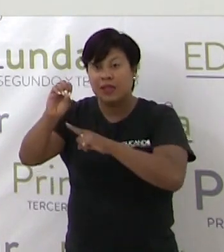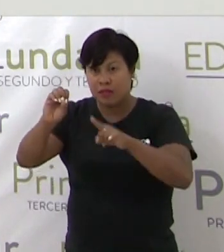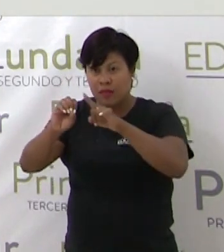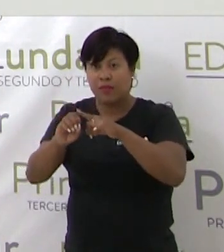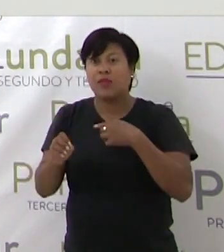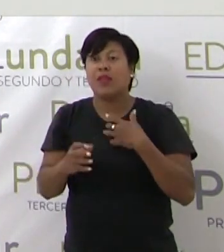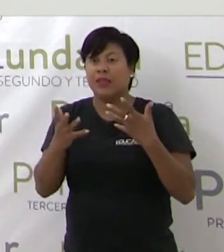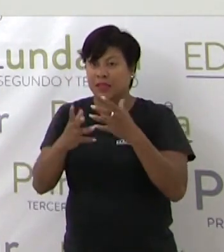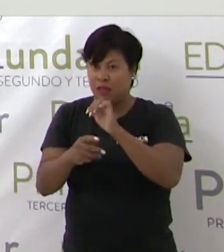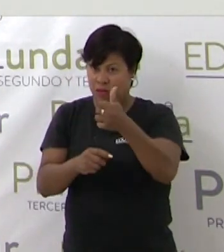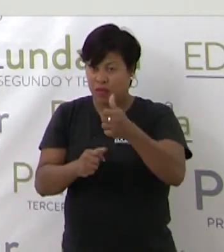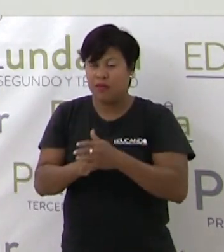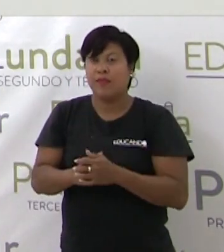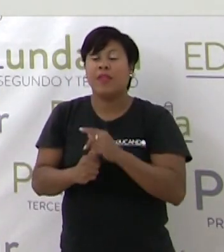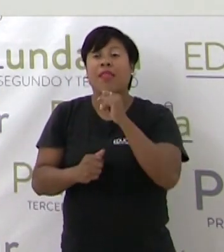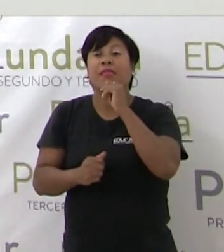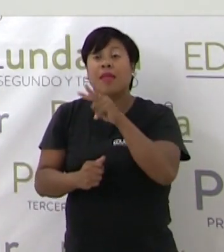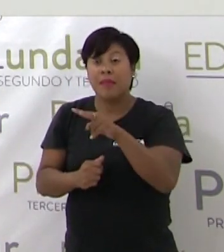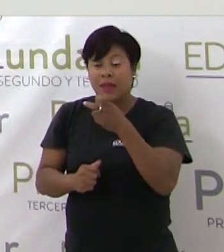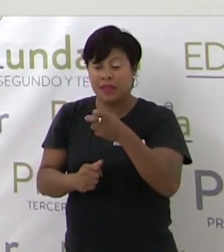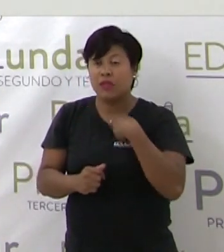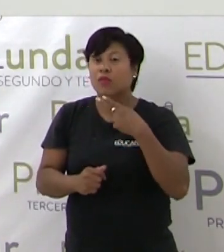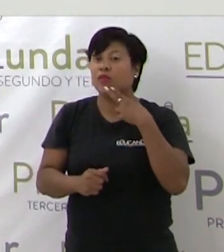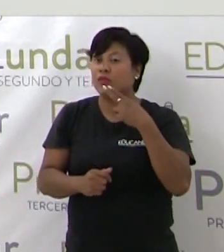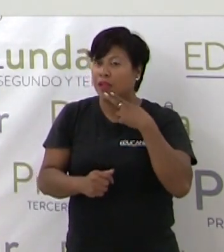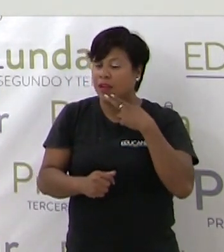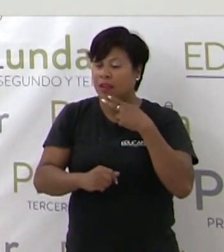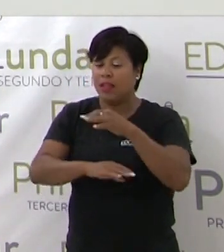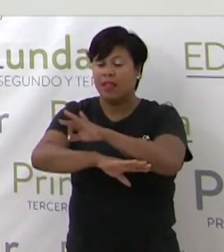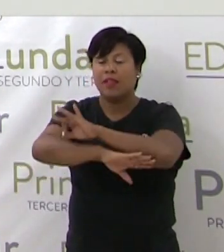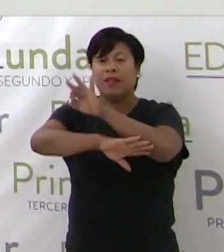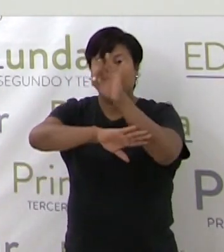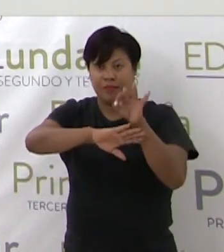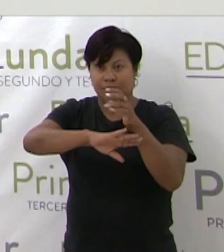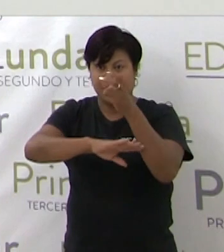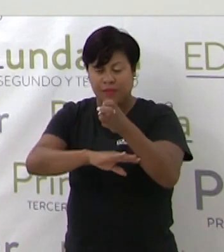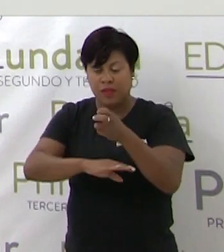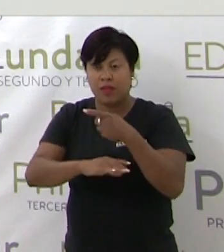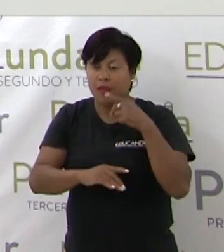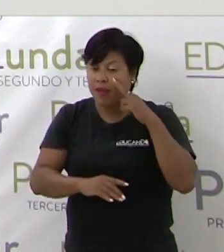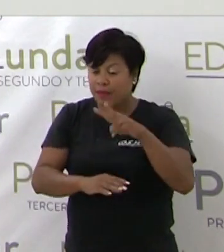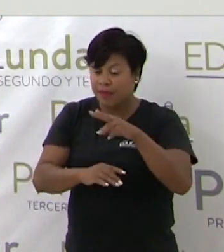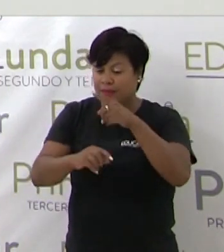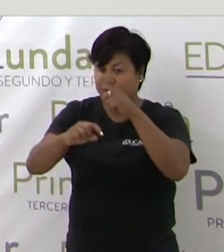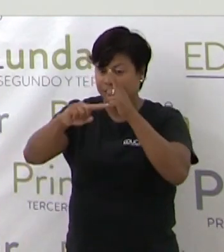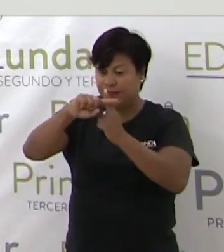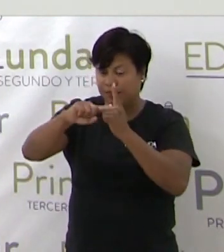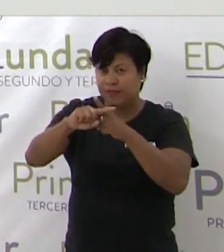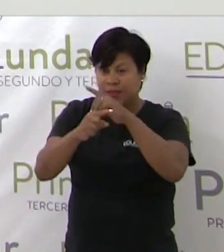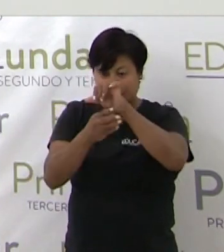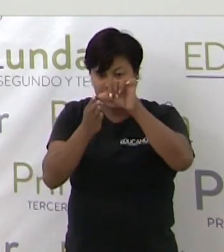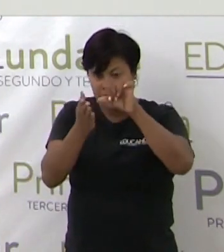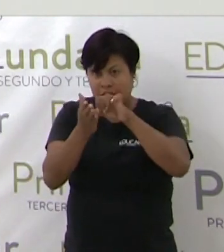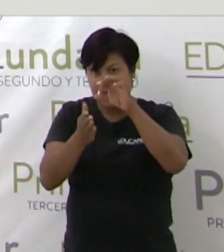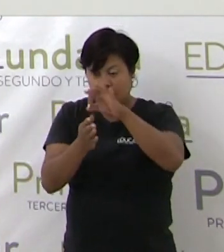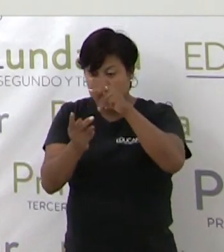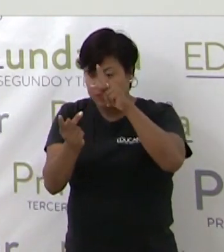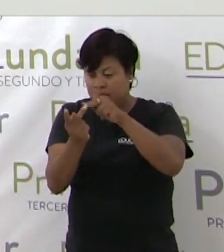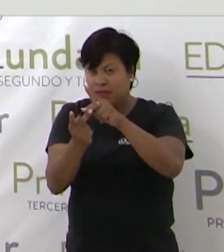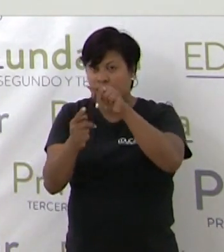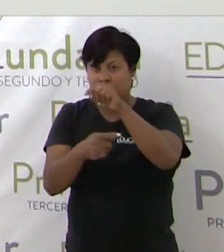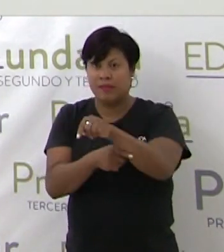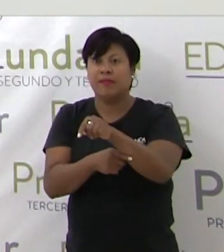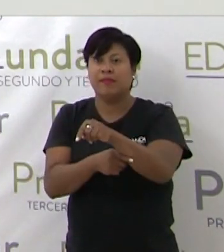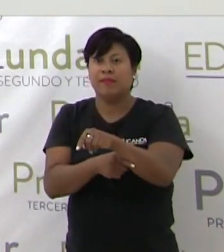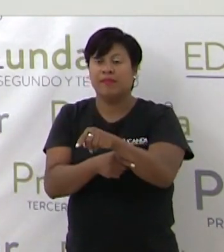voy a utilizar para ello también el transportador. Voy a volver a posicionar en el centro y que coincida con el primer ángulo que ya